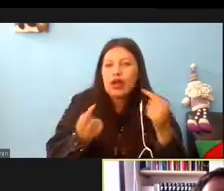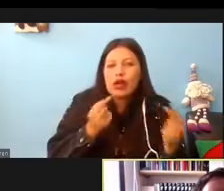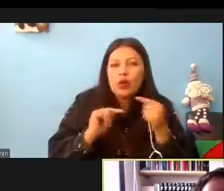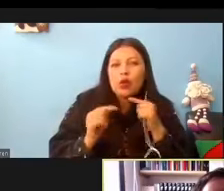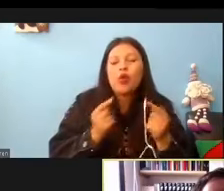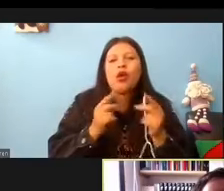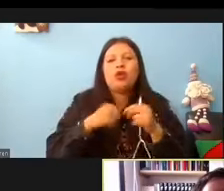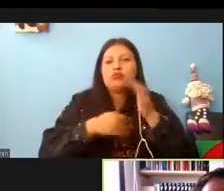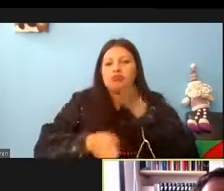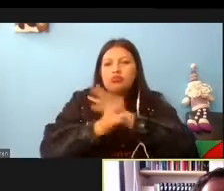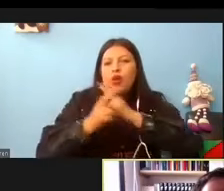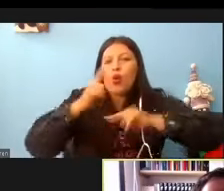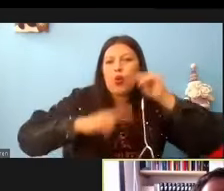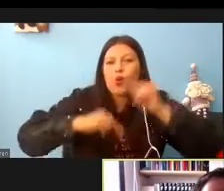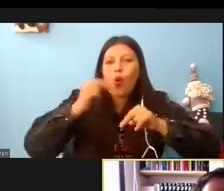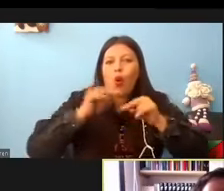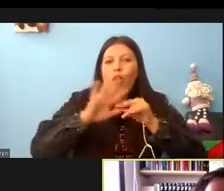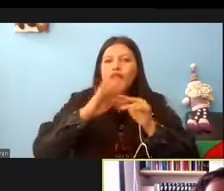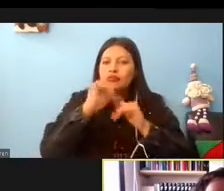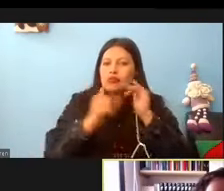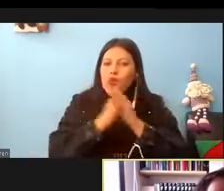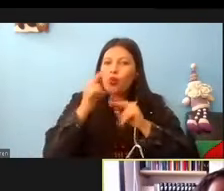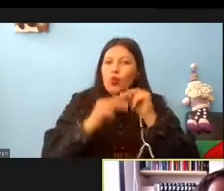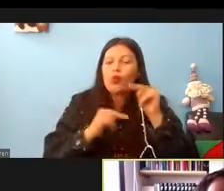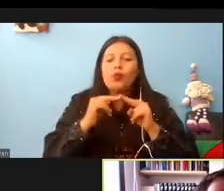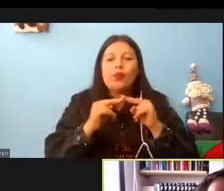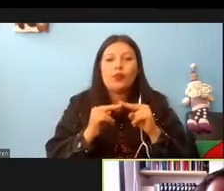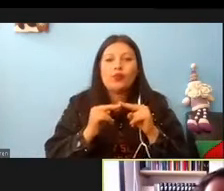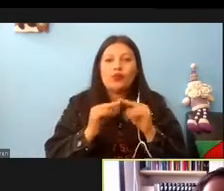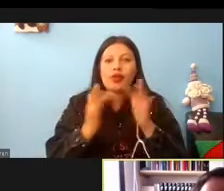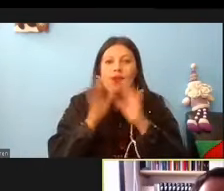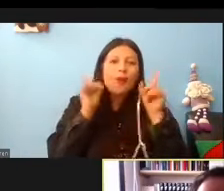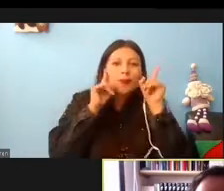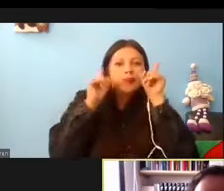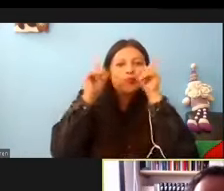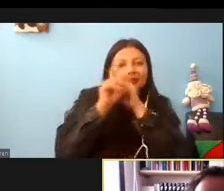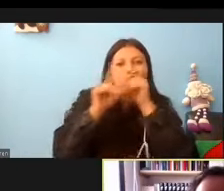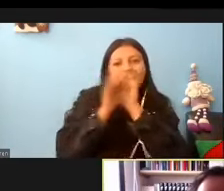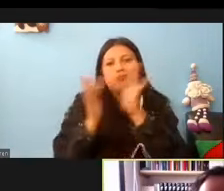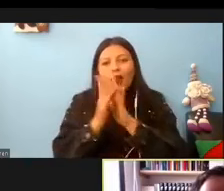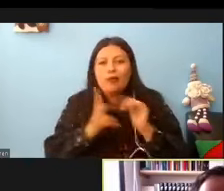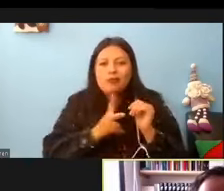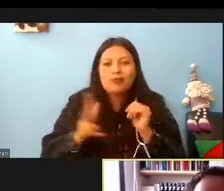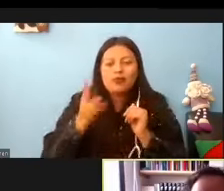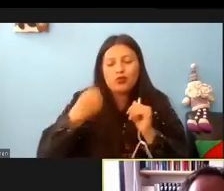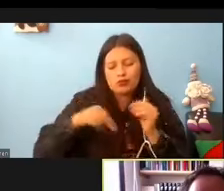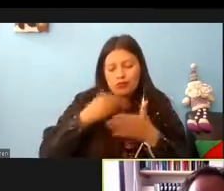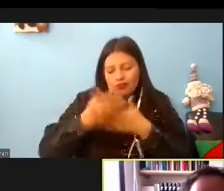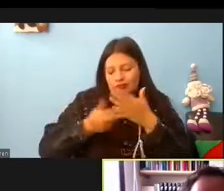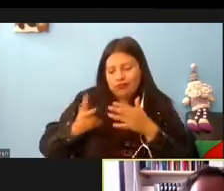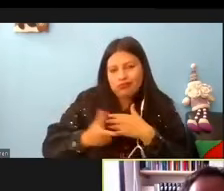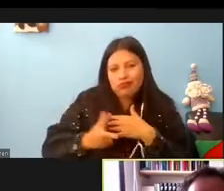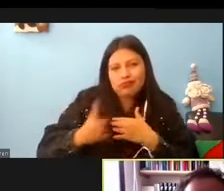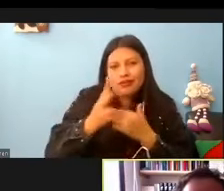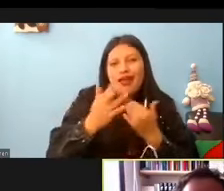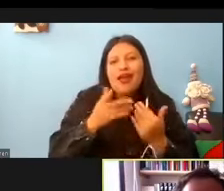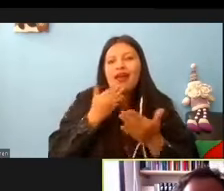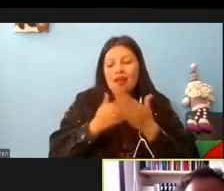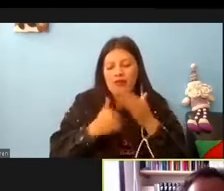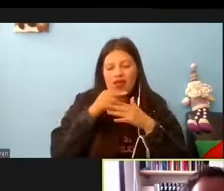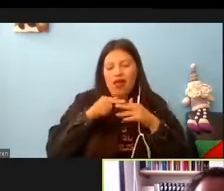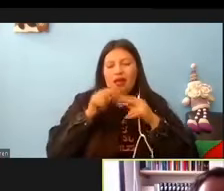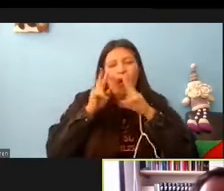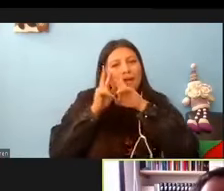seguir construyendo estas construcciones, digamos, de reflexión sobre el camino que hemos recorrido tanto desde la